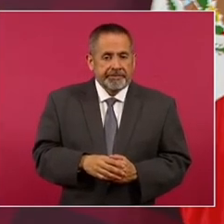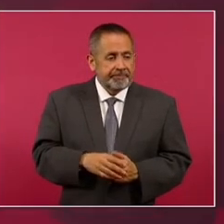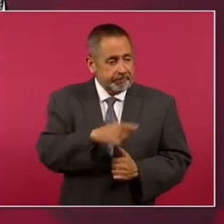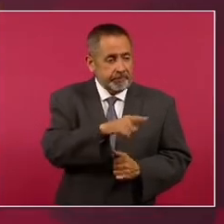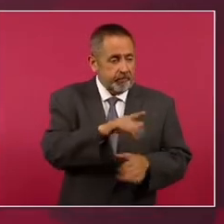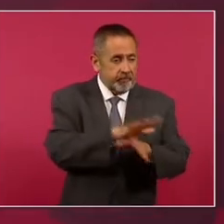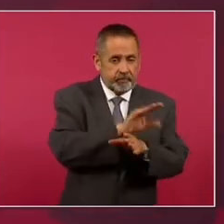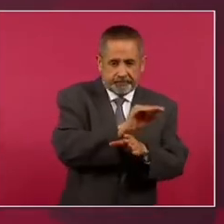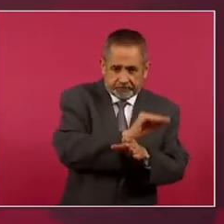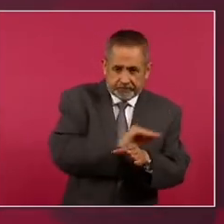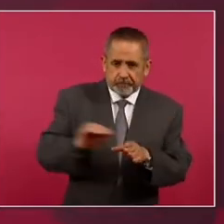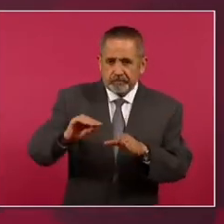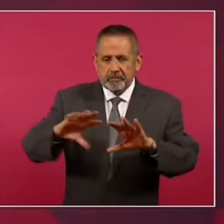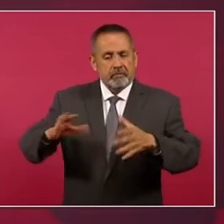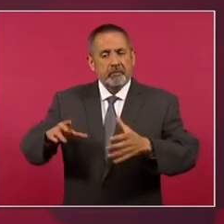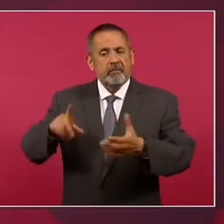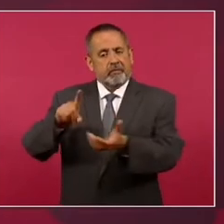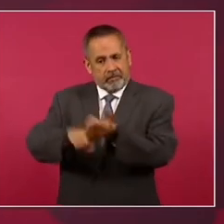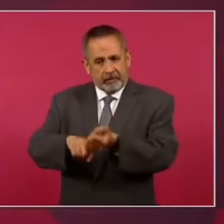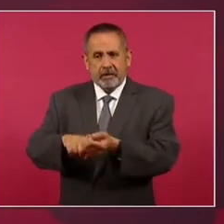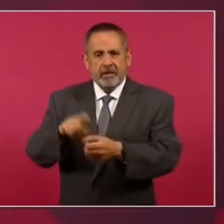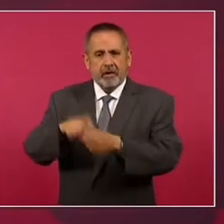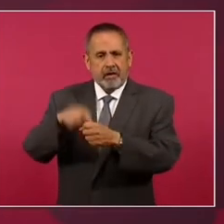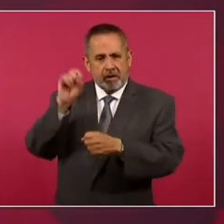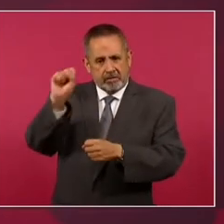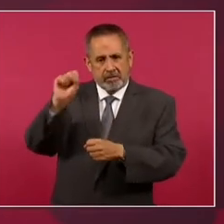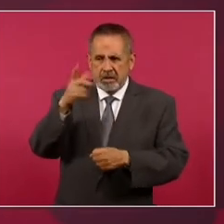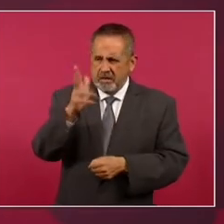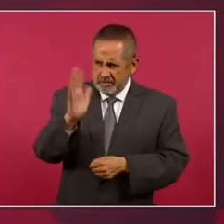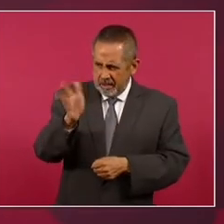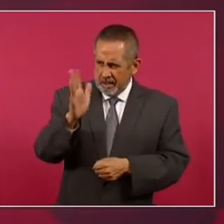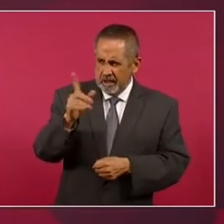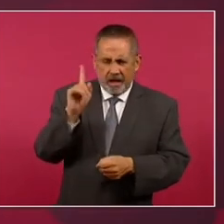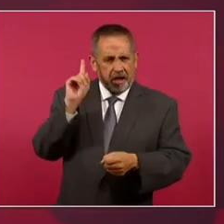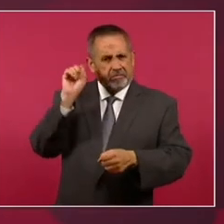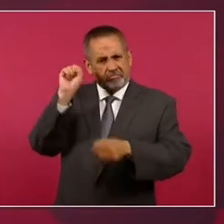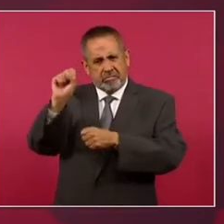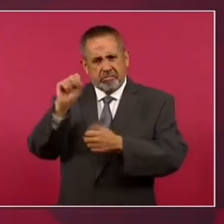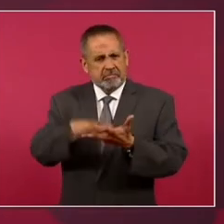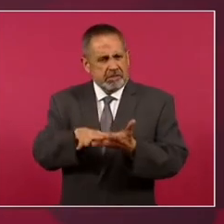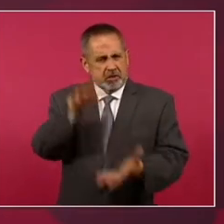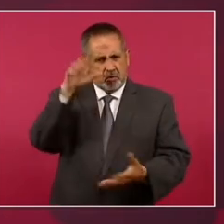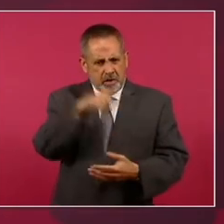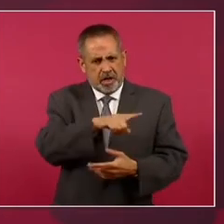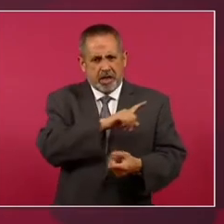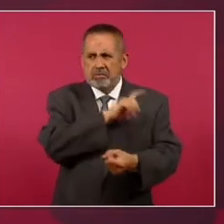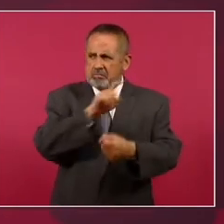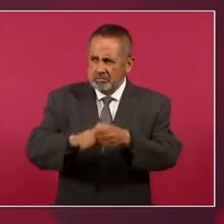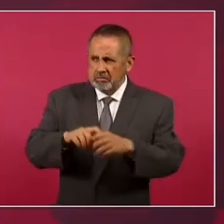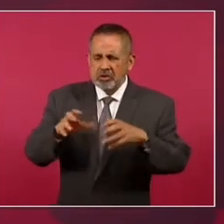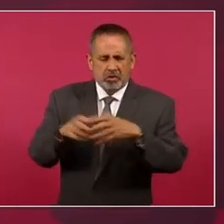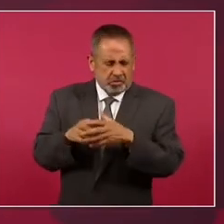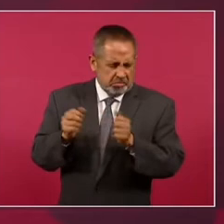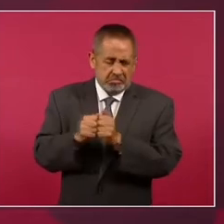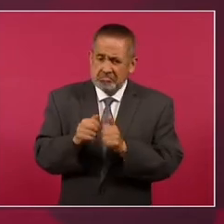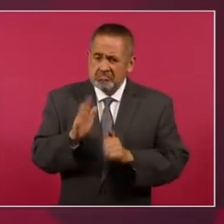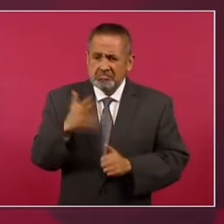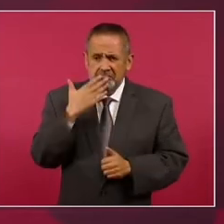pasan a formar parte. Ya son del sindicato, la mayoría, están